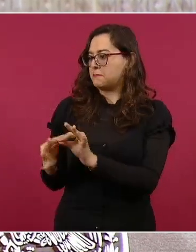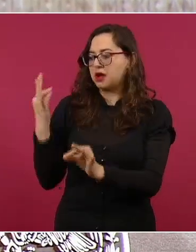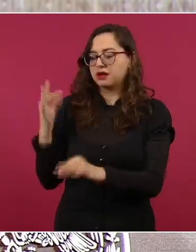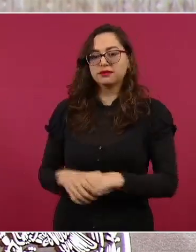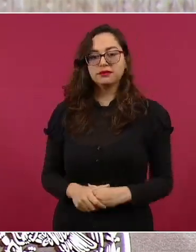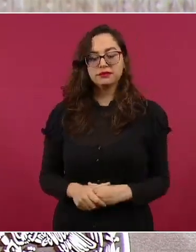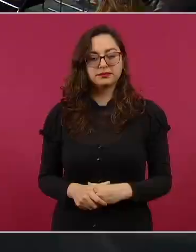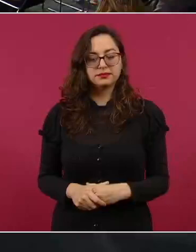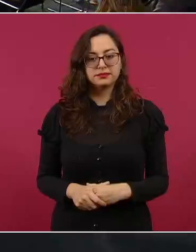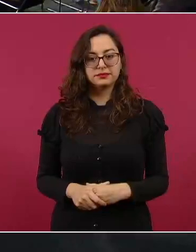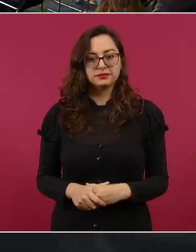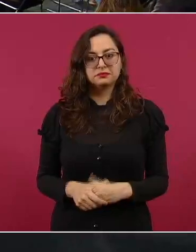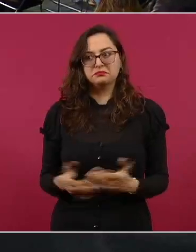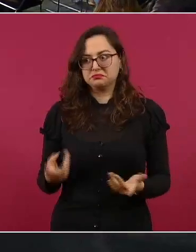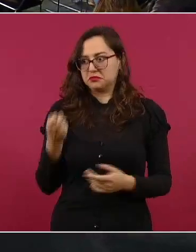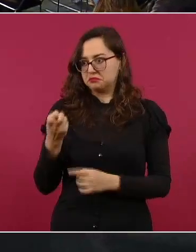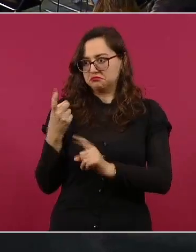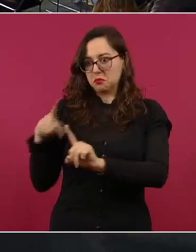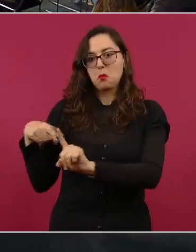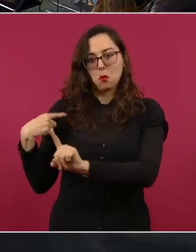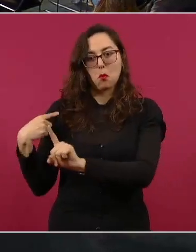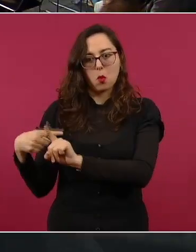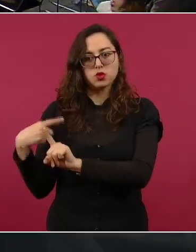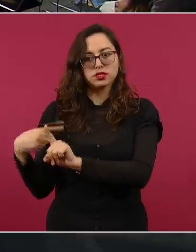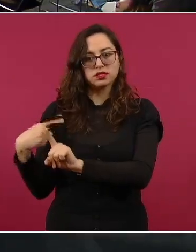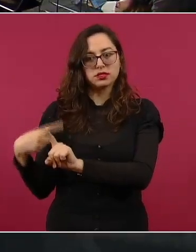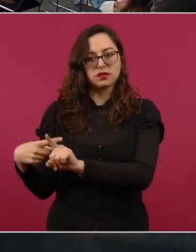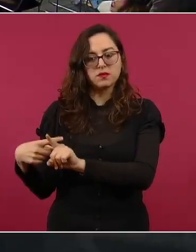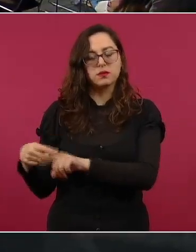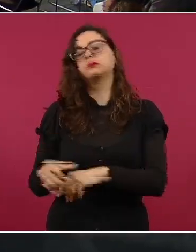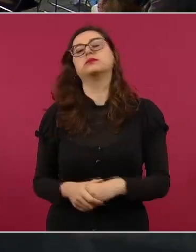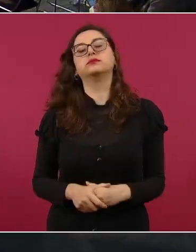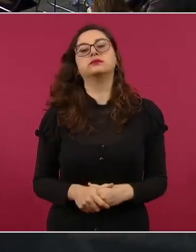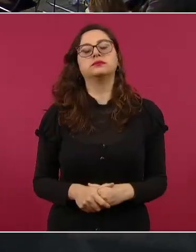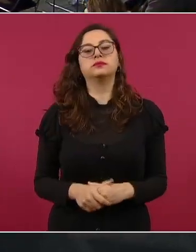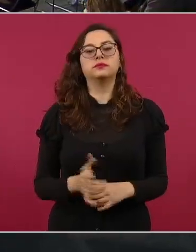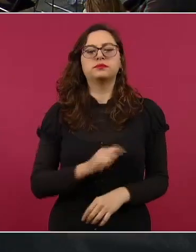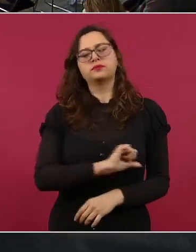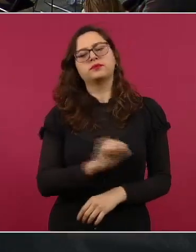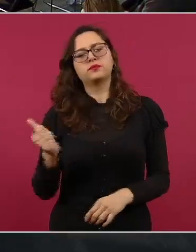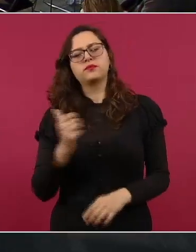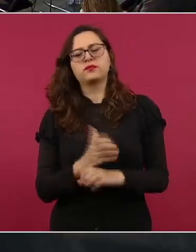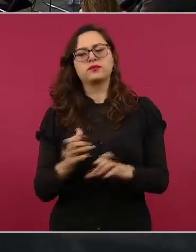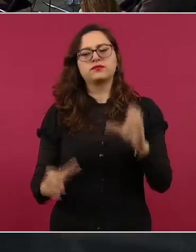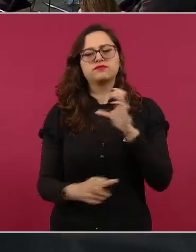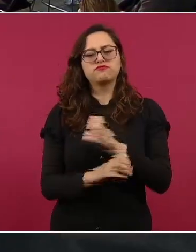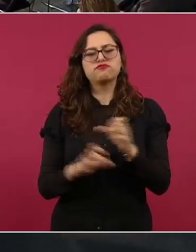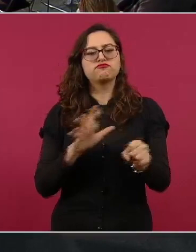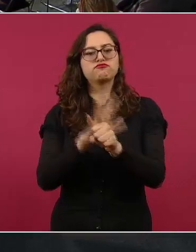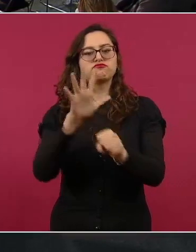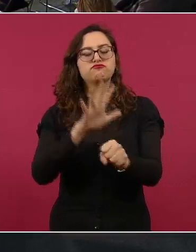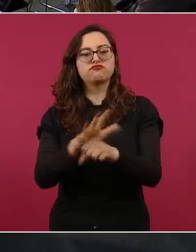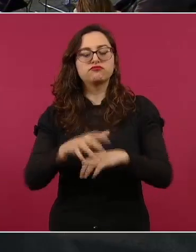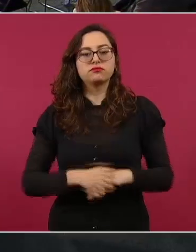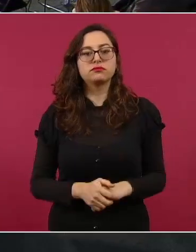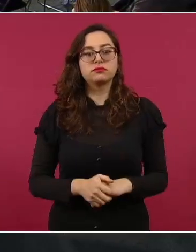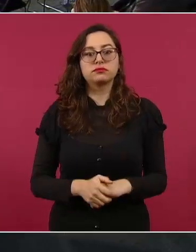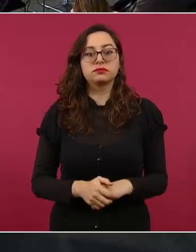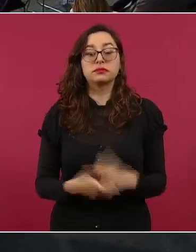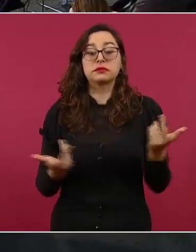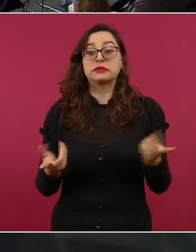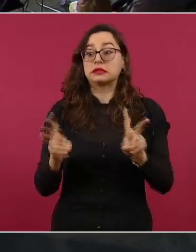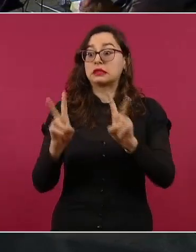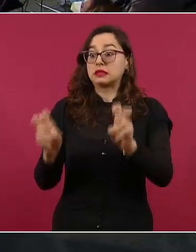Pero ¿qué otra cosa que es importante? El amor a los animales,